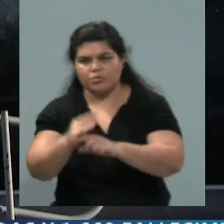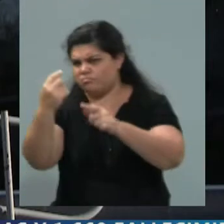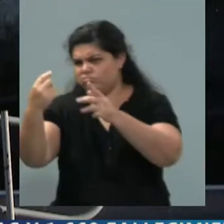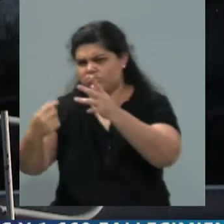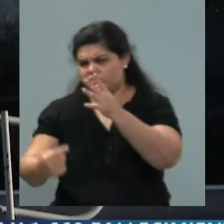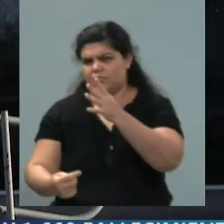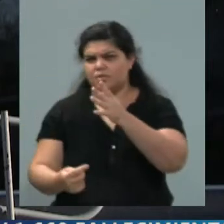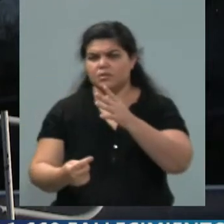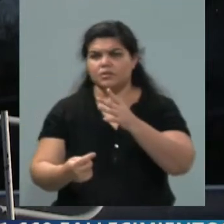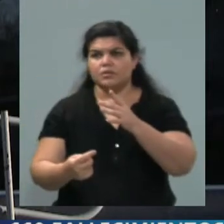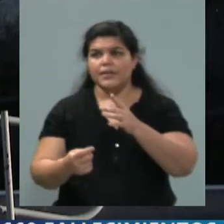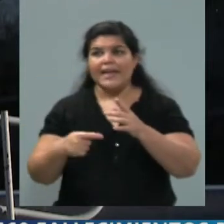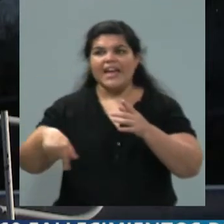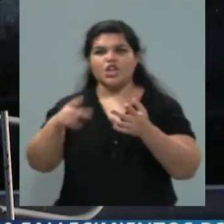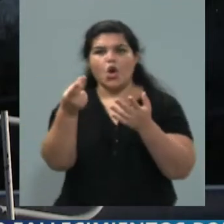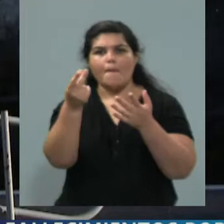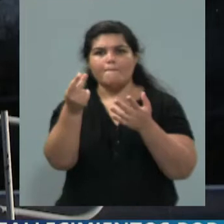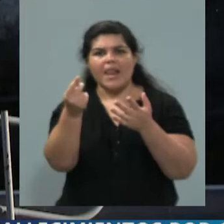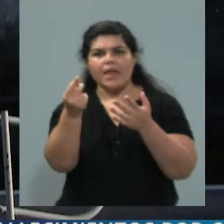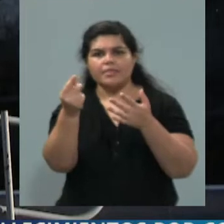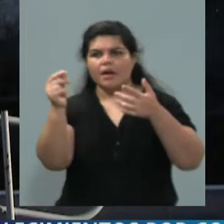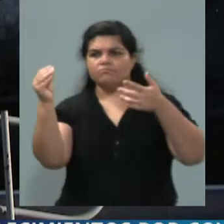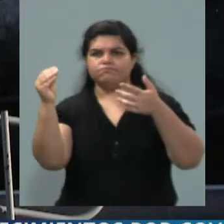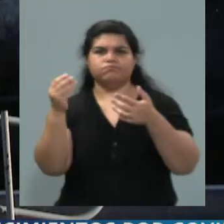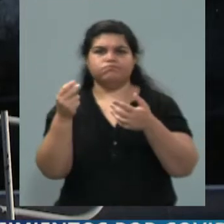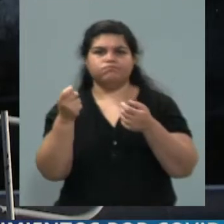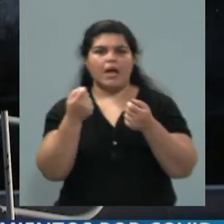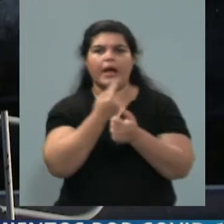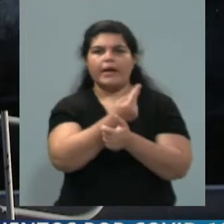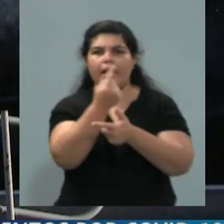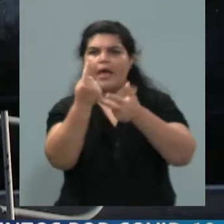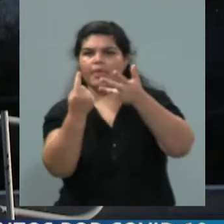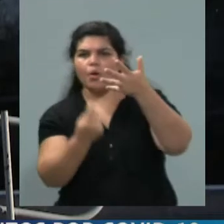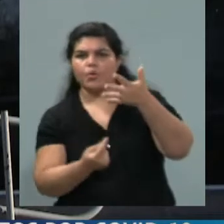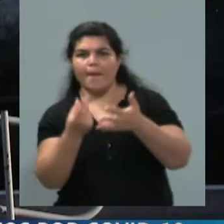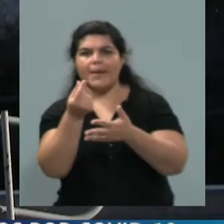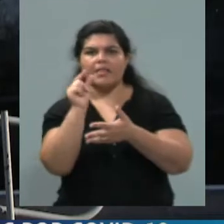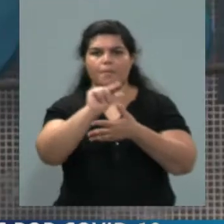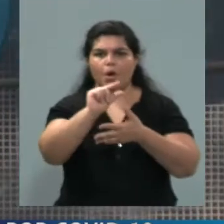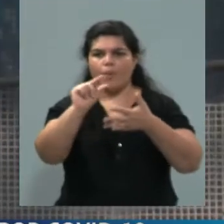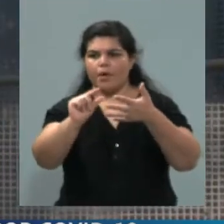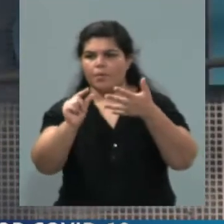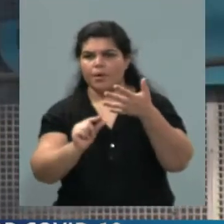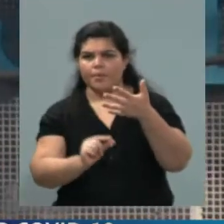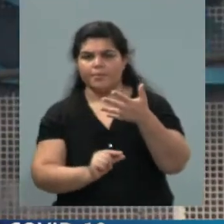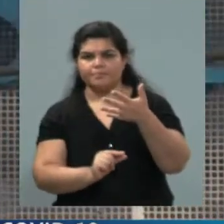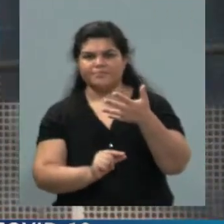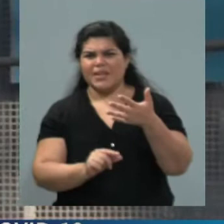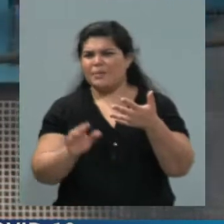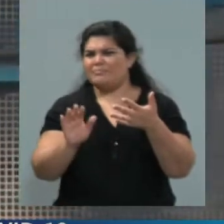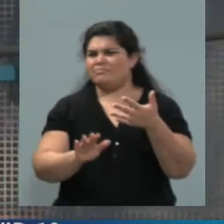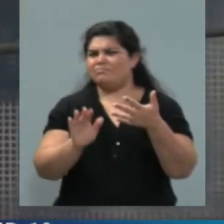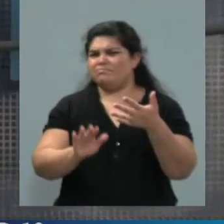son inferiores notablemente en relación al nomenclador nacional, que es el monto que se establece desde la